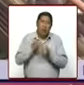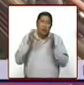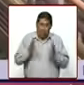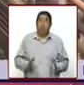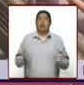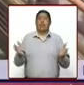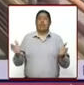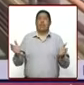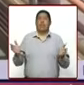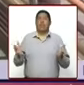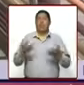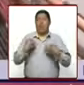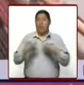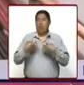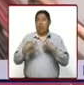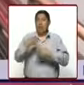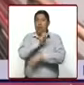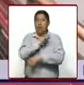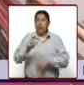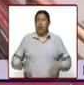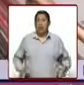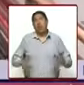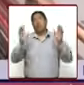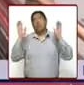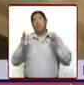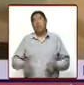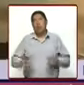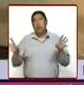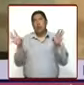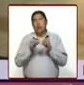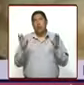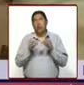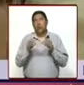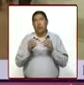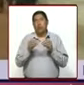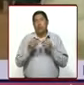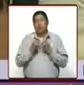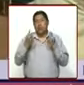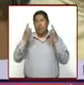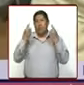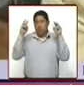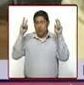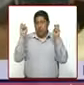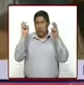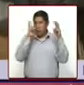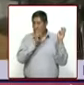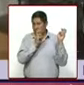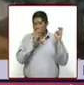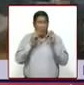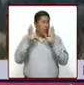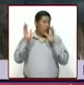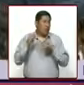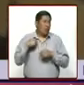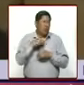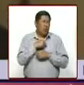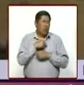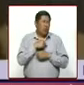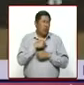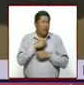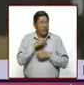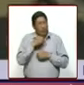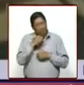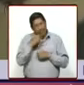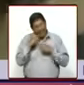vuelto a explicar la alcaldesa. Y bueno, la reunión tiene estas dos partes, Miriam. Como podrá ver, realmente hemos salido